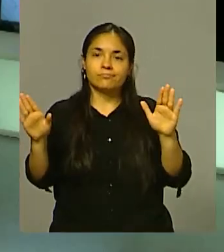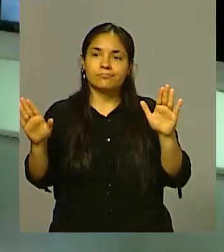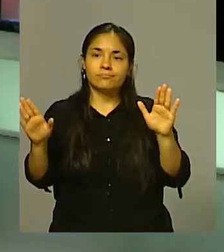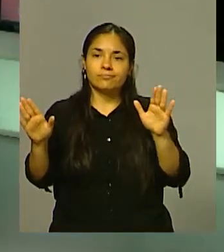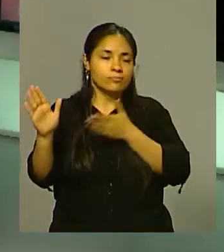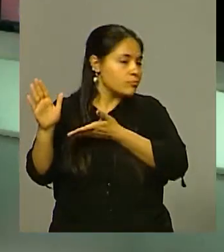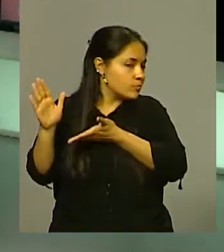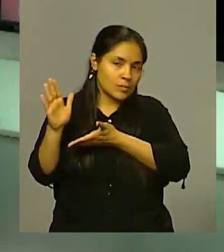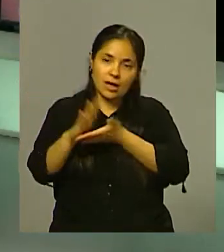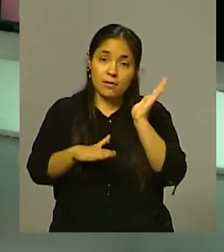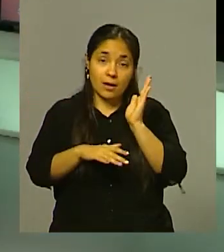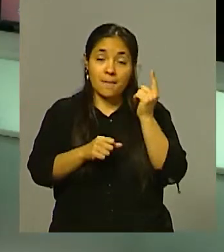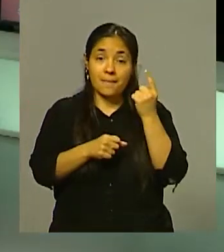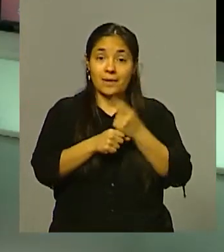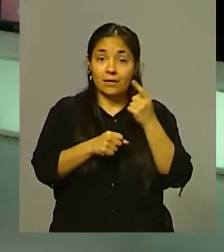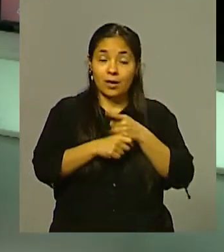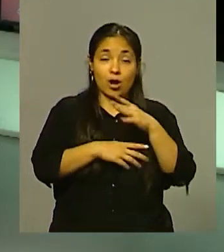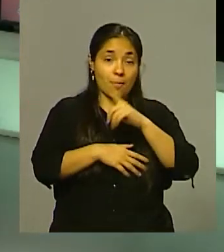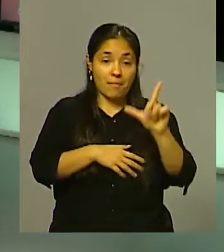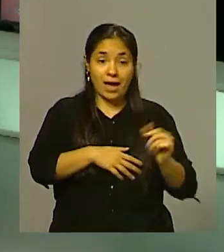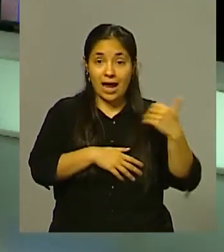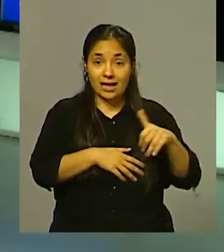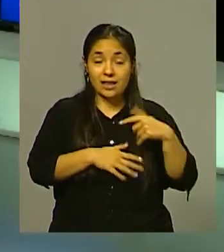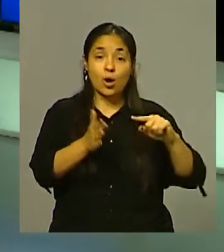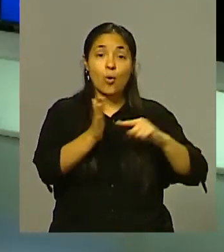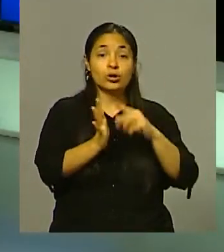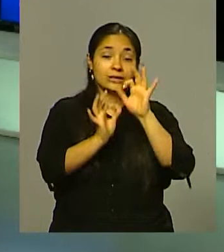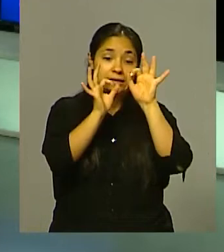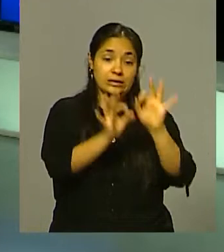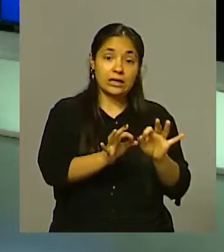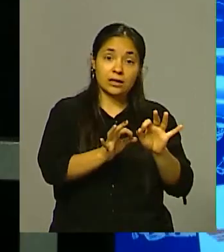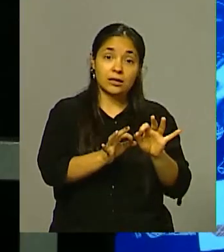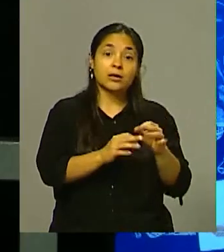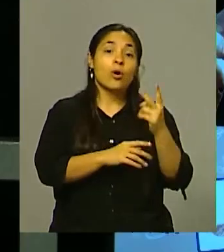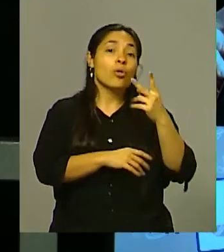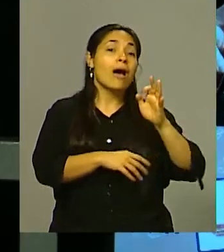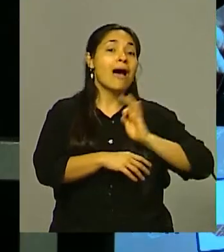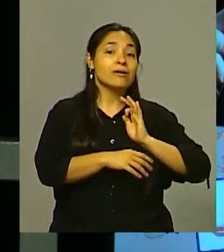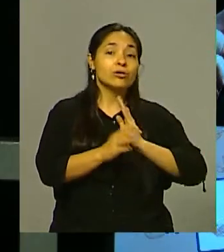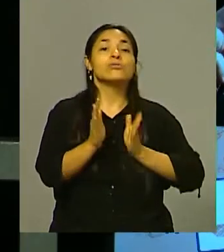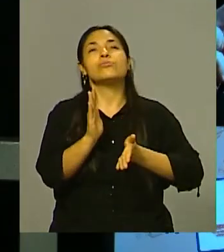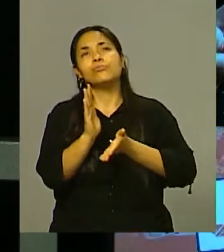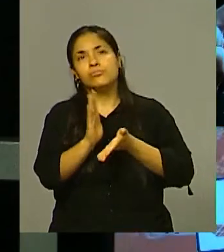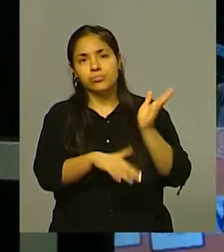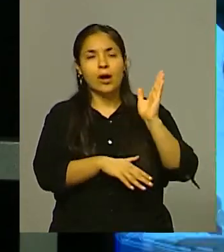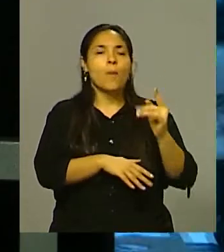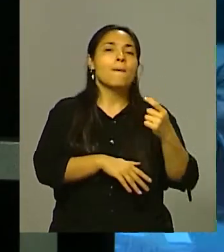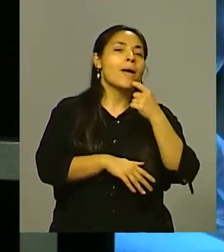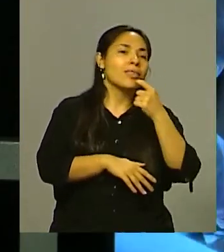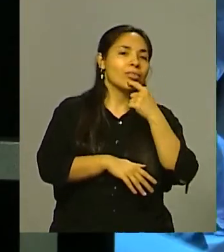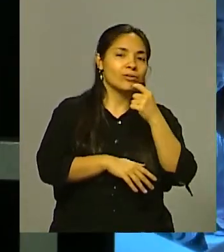Se vino primero a Argentina, a Buenos Aires, y al cabo de 2 años se vino a la ciudad de